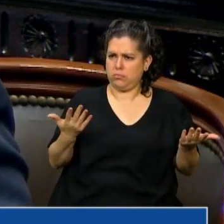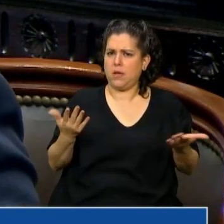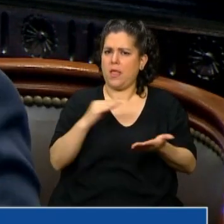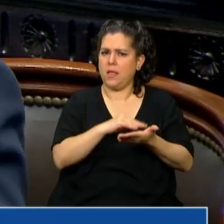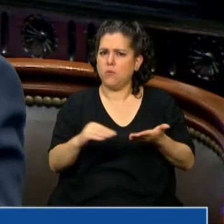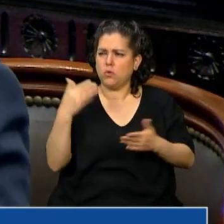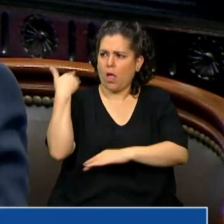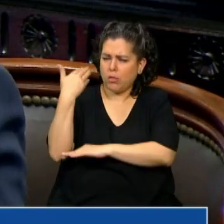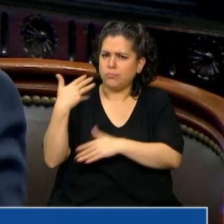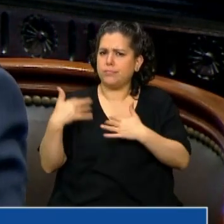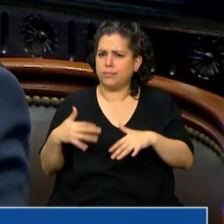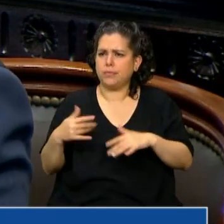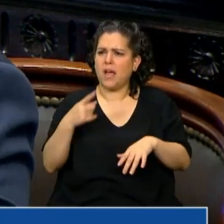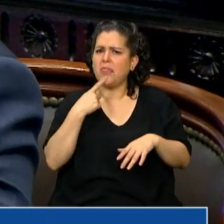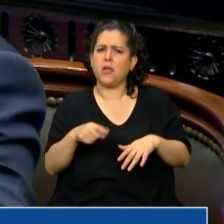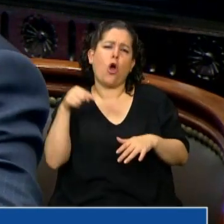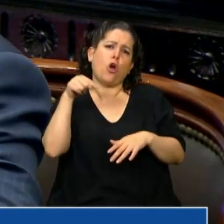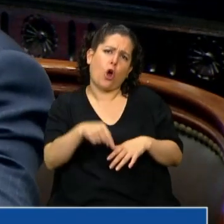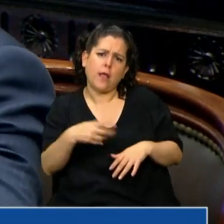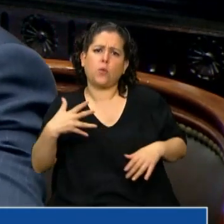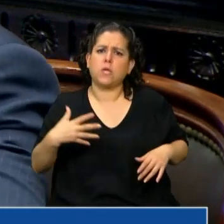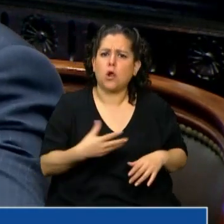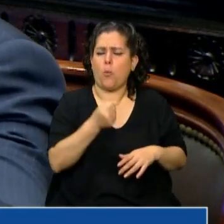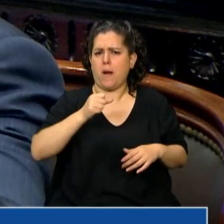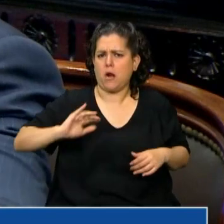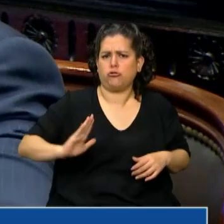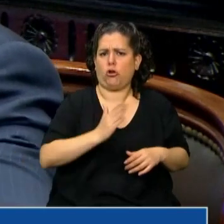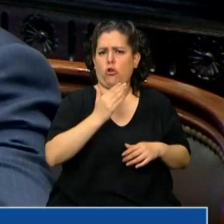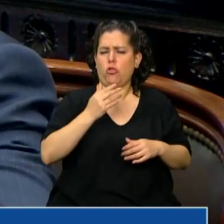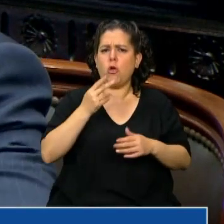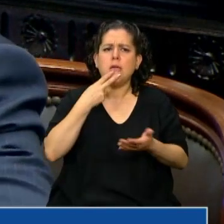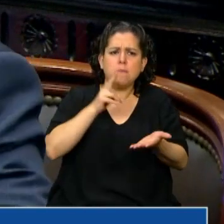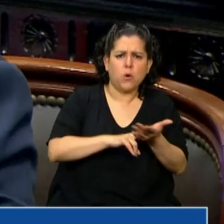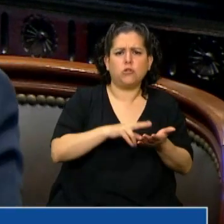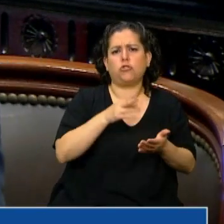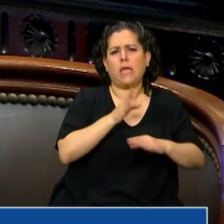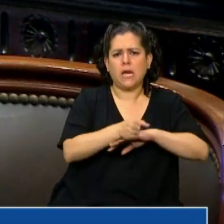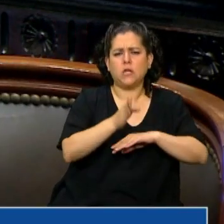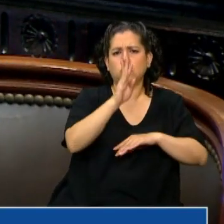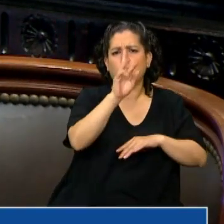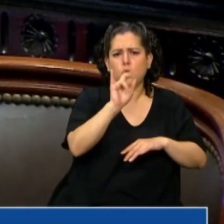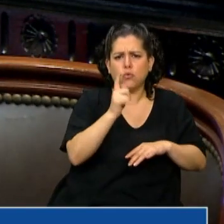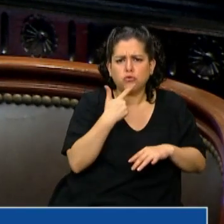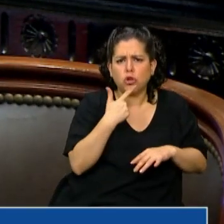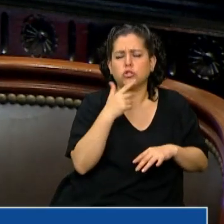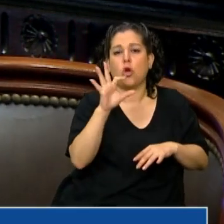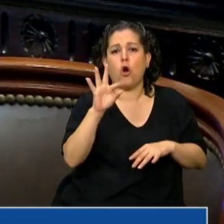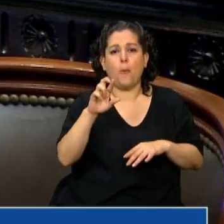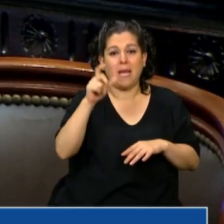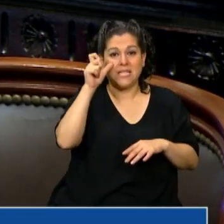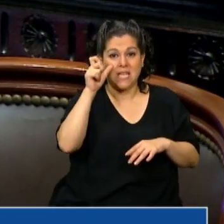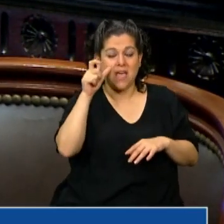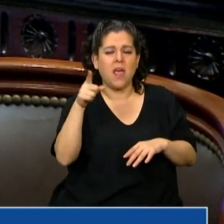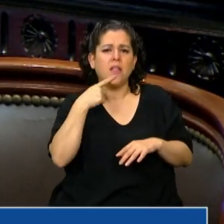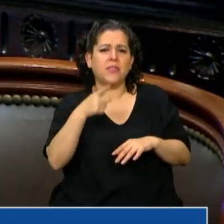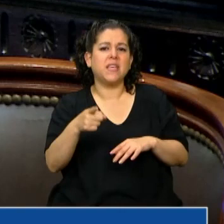Diputado Heller dijo, con esto se va a recuperar todo y con ingresos brutos y la provincia. La OPC dice acá